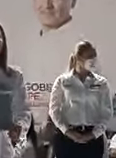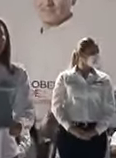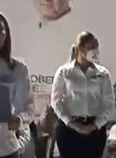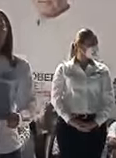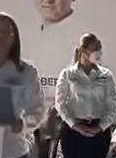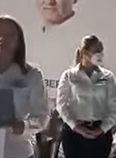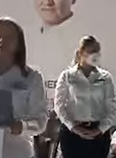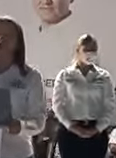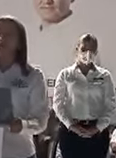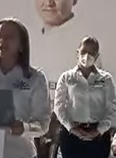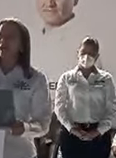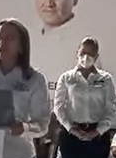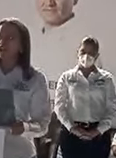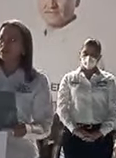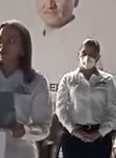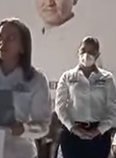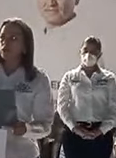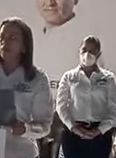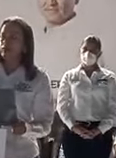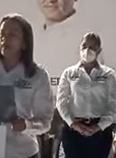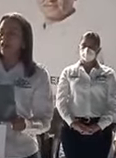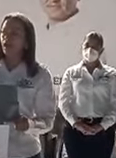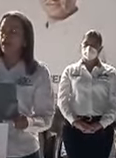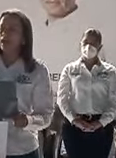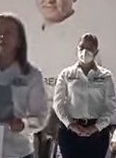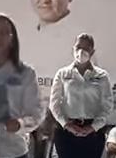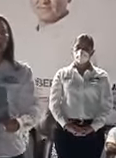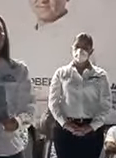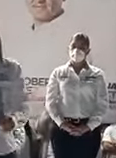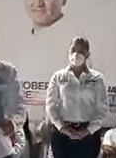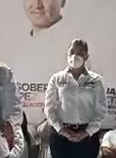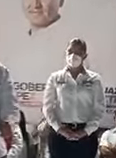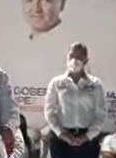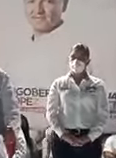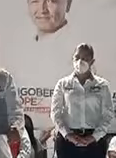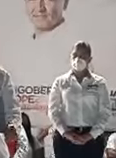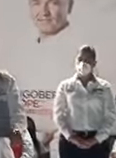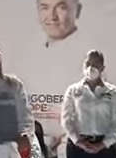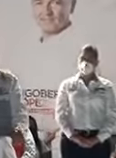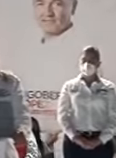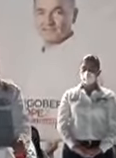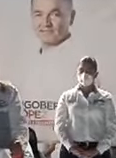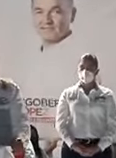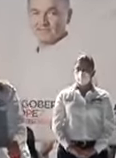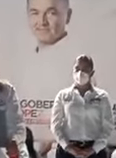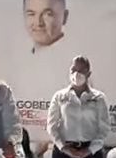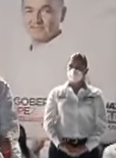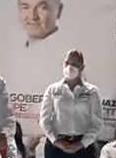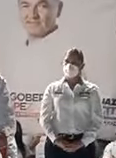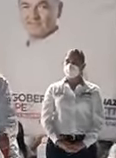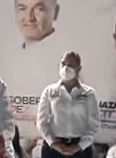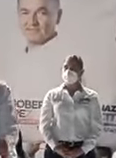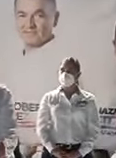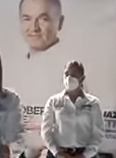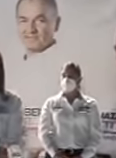Amigas y amigos, quiero ser su diputada local para representarlos dignamente en el